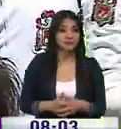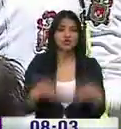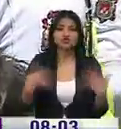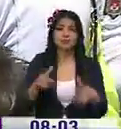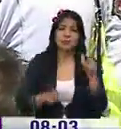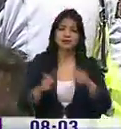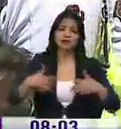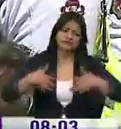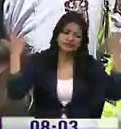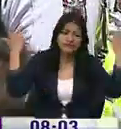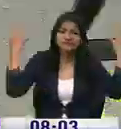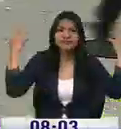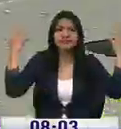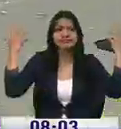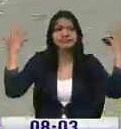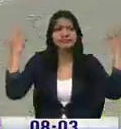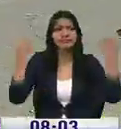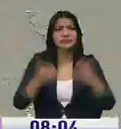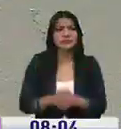varios ciudadanos.